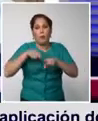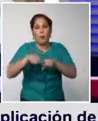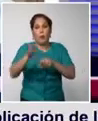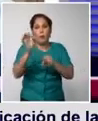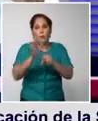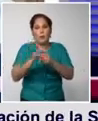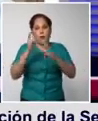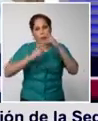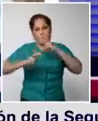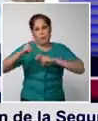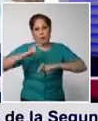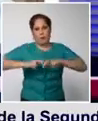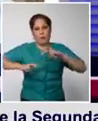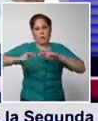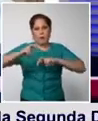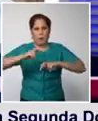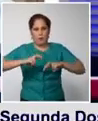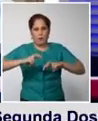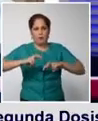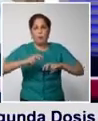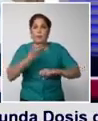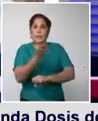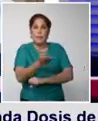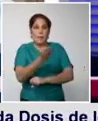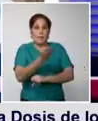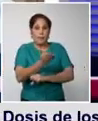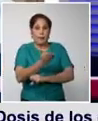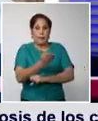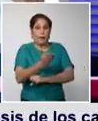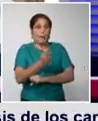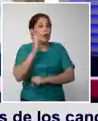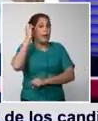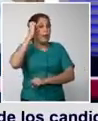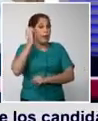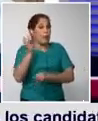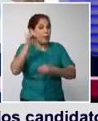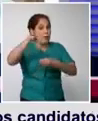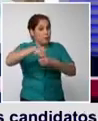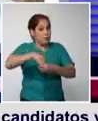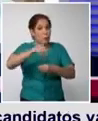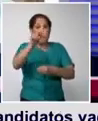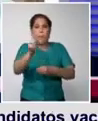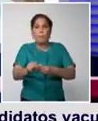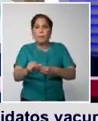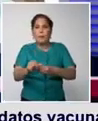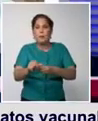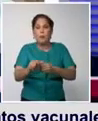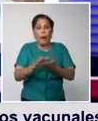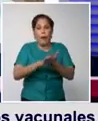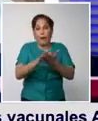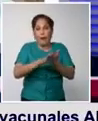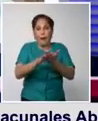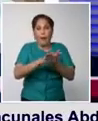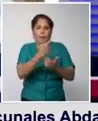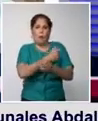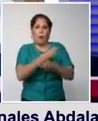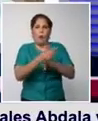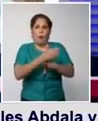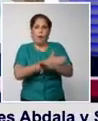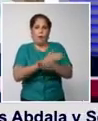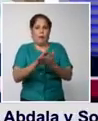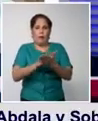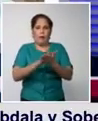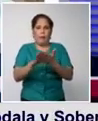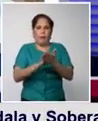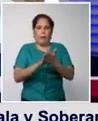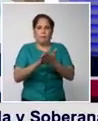Y se pide que no, como criterio de inclusión, que las personas no se hayan administrado nasalferón, al